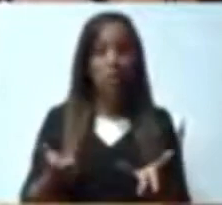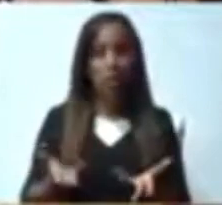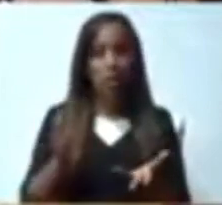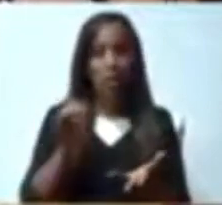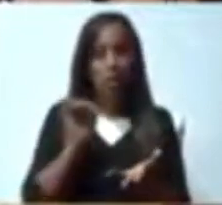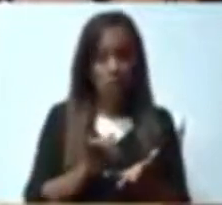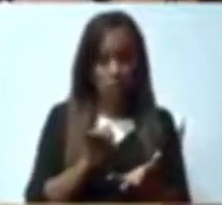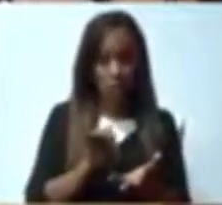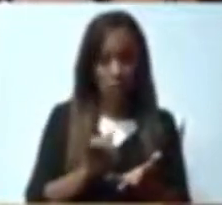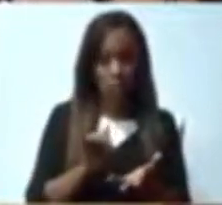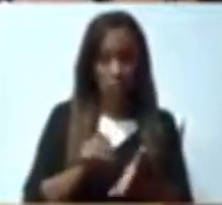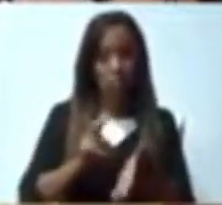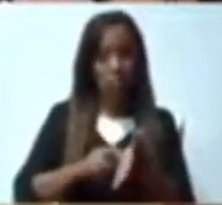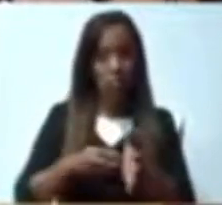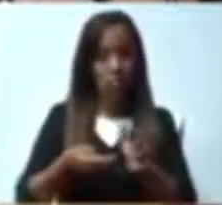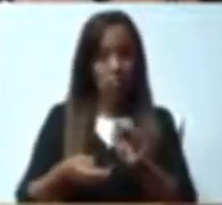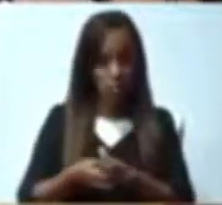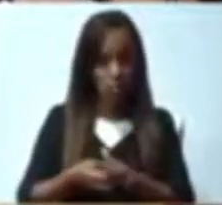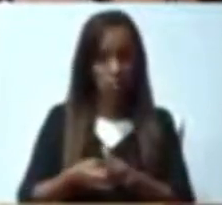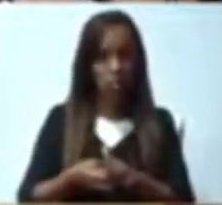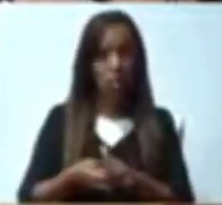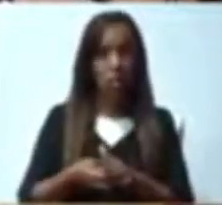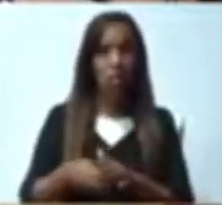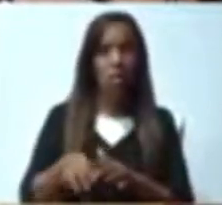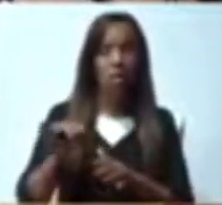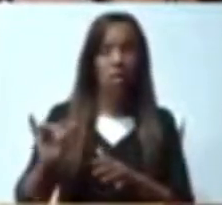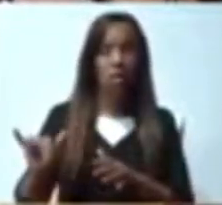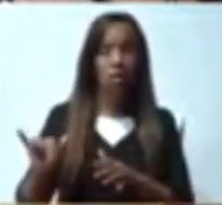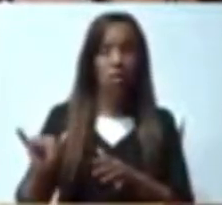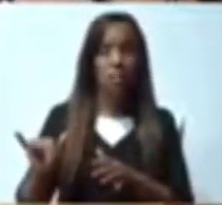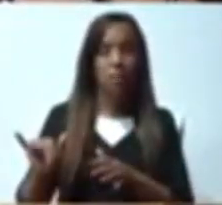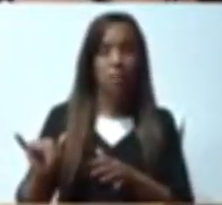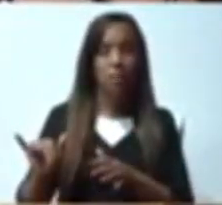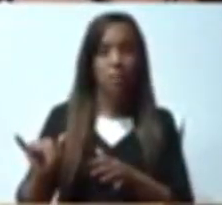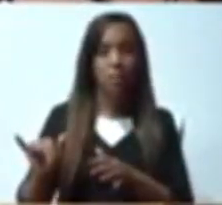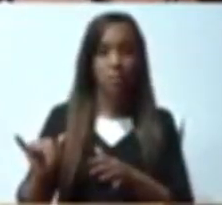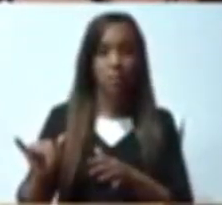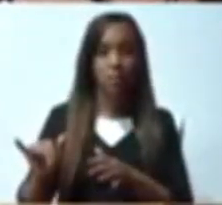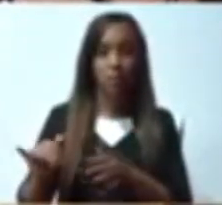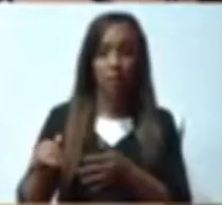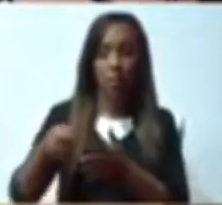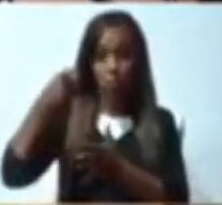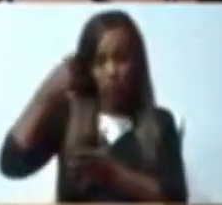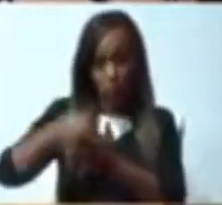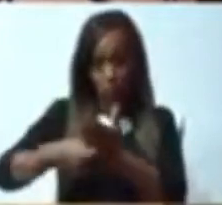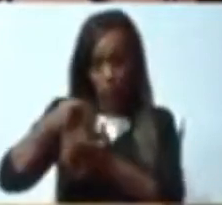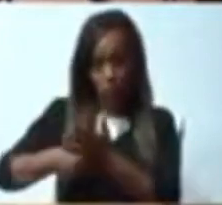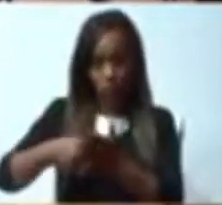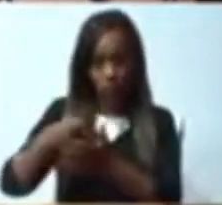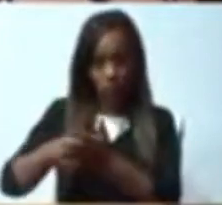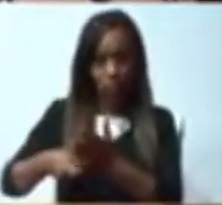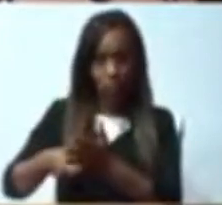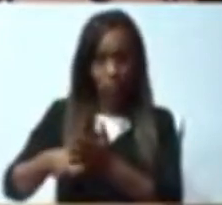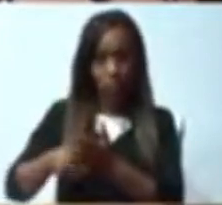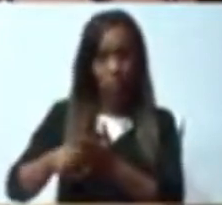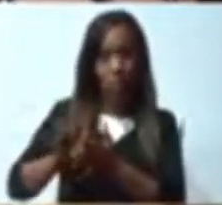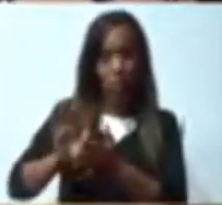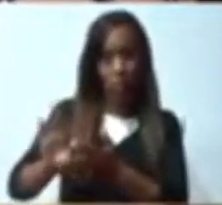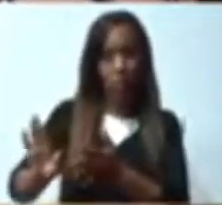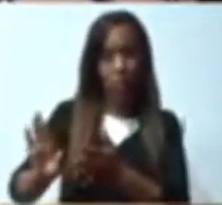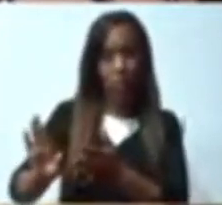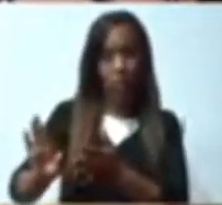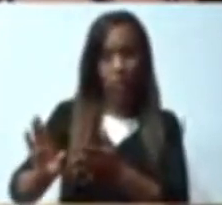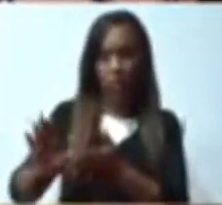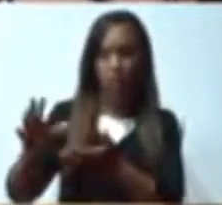reforma pequeña al sistema tributario de la República Dominicana. Por eso viene del